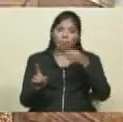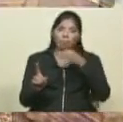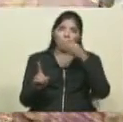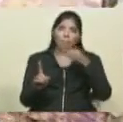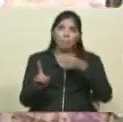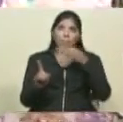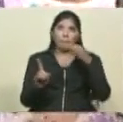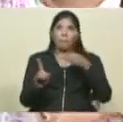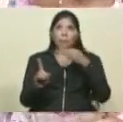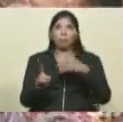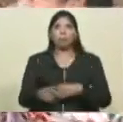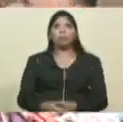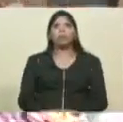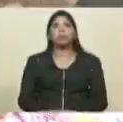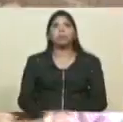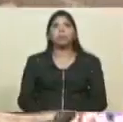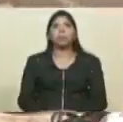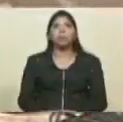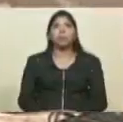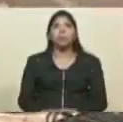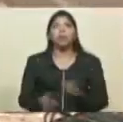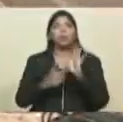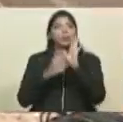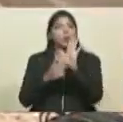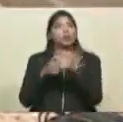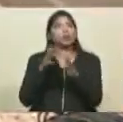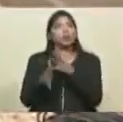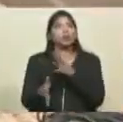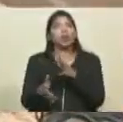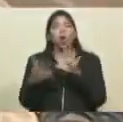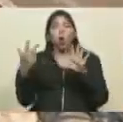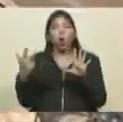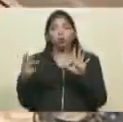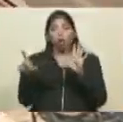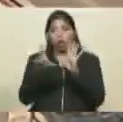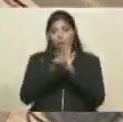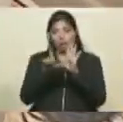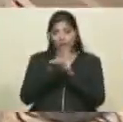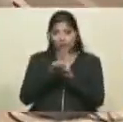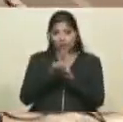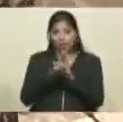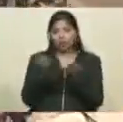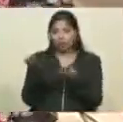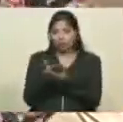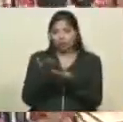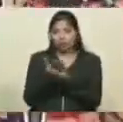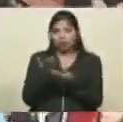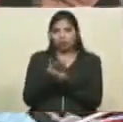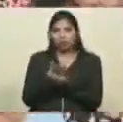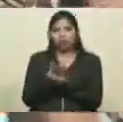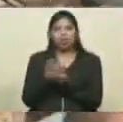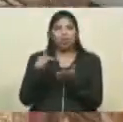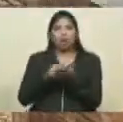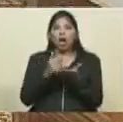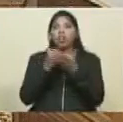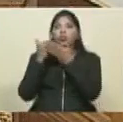cuando presentaba y anunciaba 8 leyes que estarán haciendo frente a la guerra económica a través del